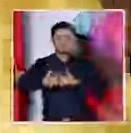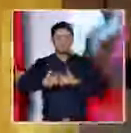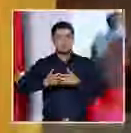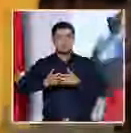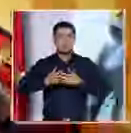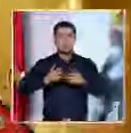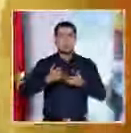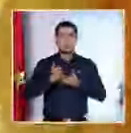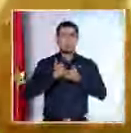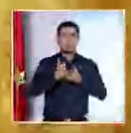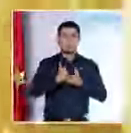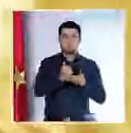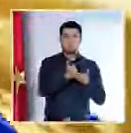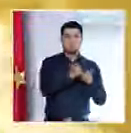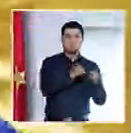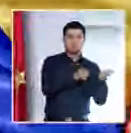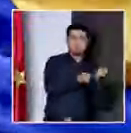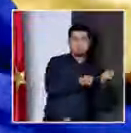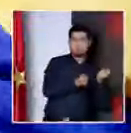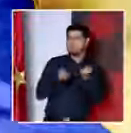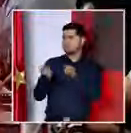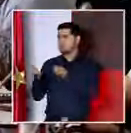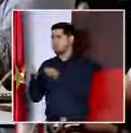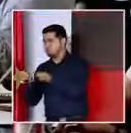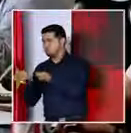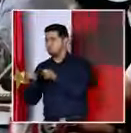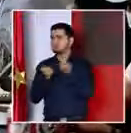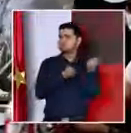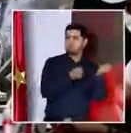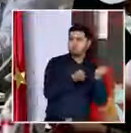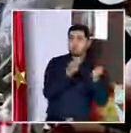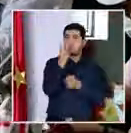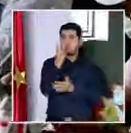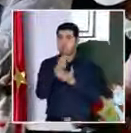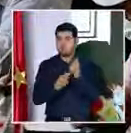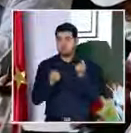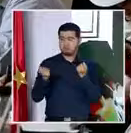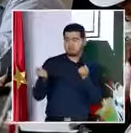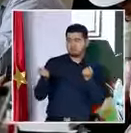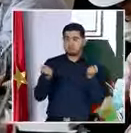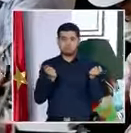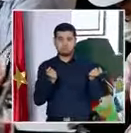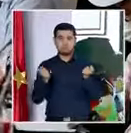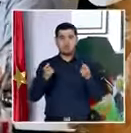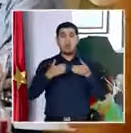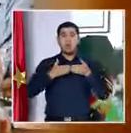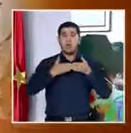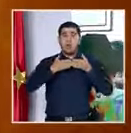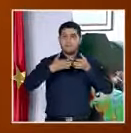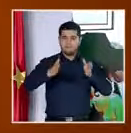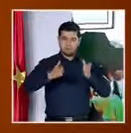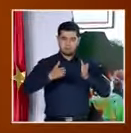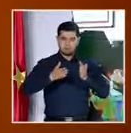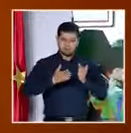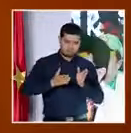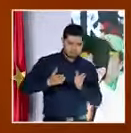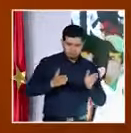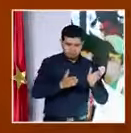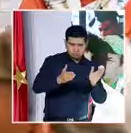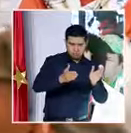como facilitador entre el Comité del Paro Departamental y los actores institucionales, habilitamos corredores viales bloqueados en las vías